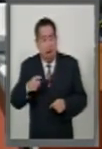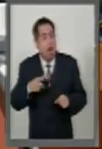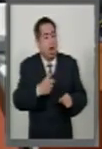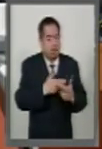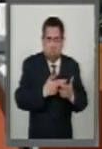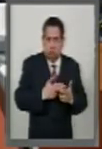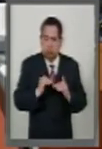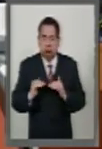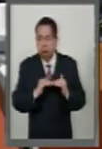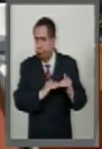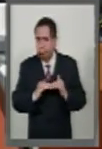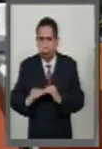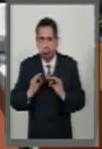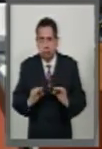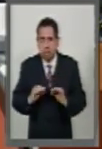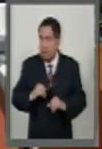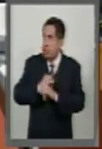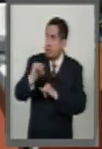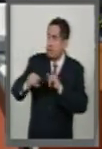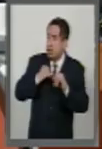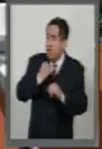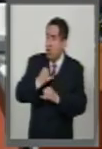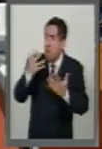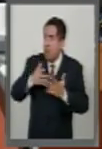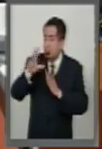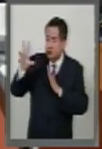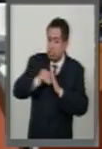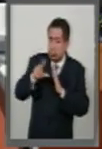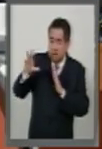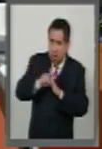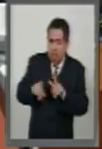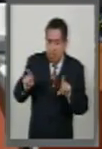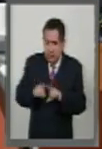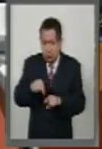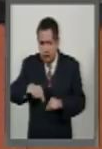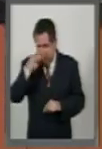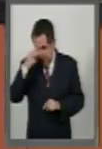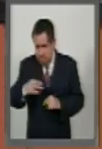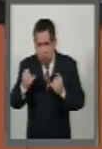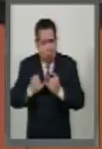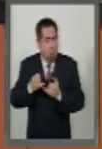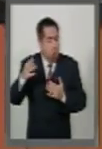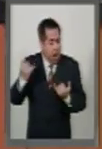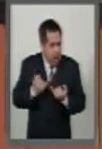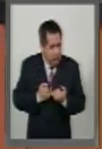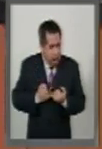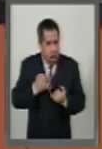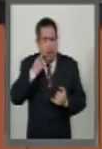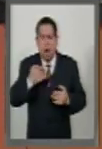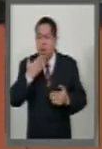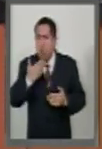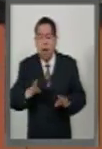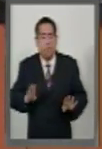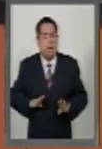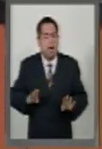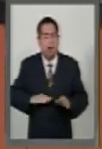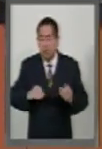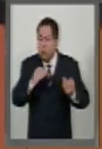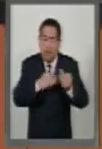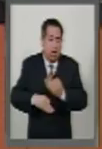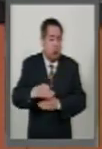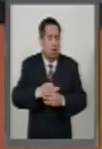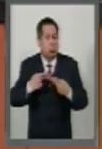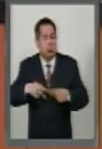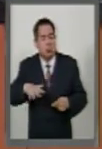mejores prácticas internacionales también tengan su aplicación en México y traigan los beneficios a todo el